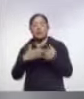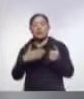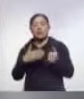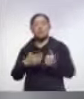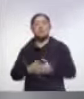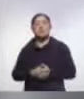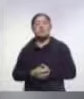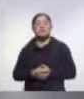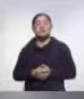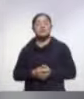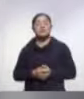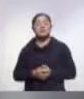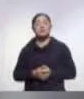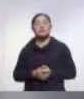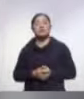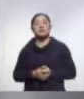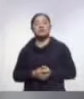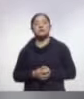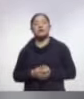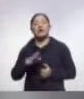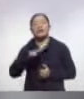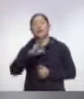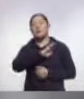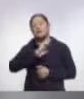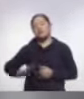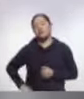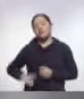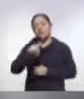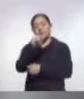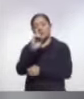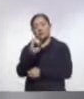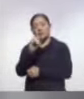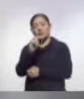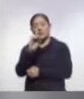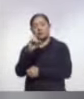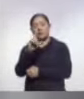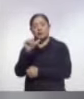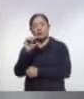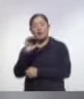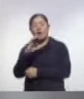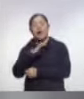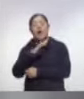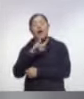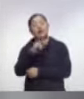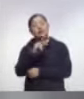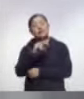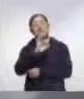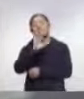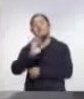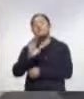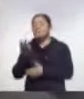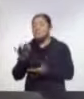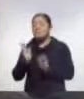que realiza la alcaldía del municipio de Totolac presenta un avance de un 80%.